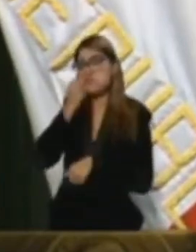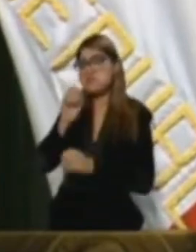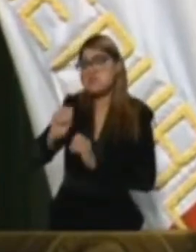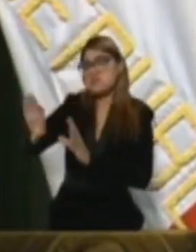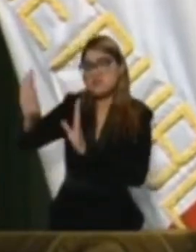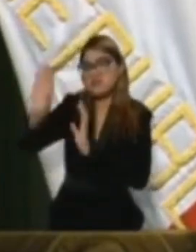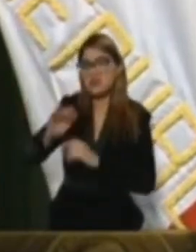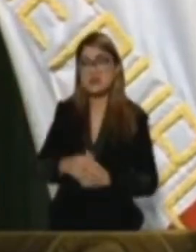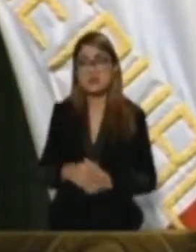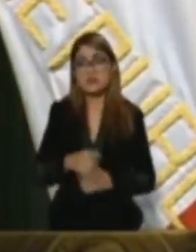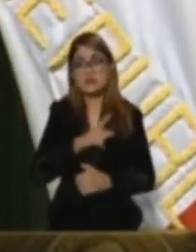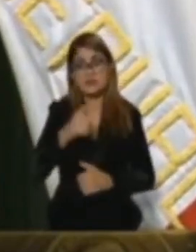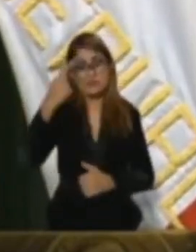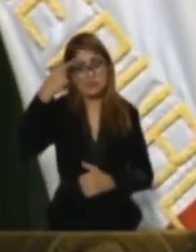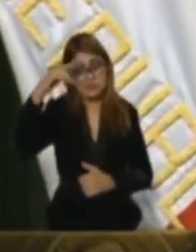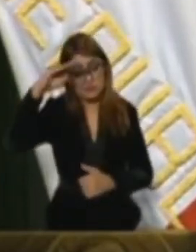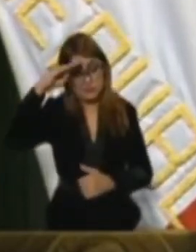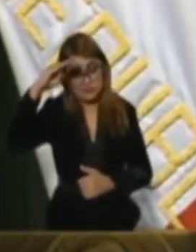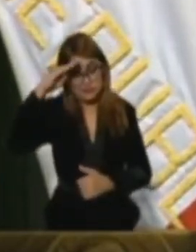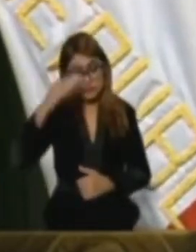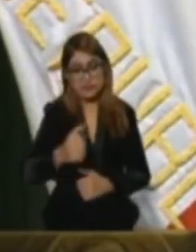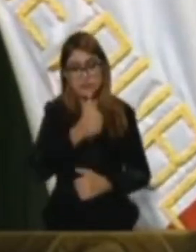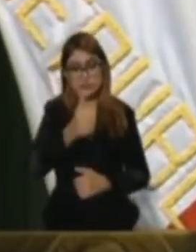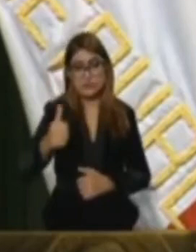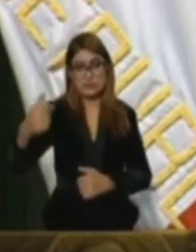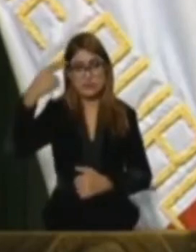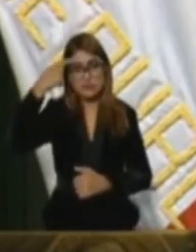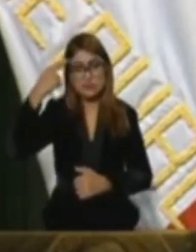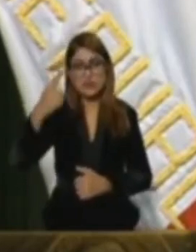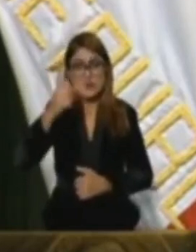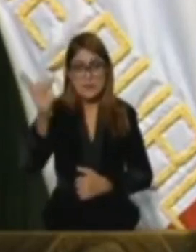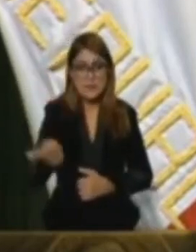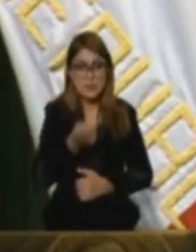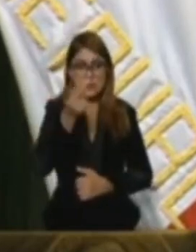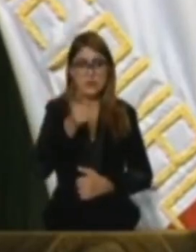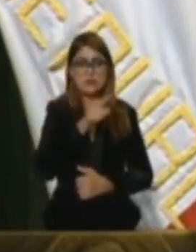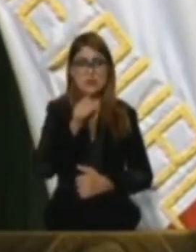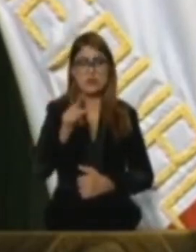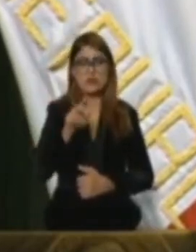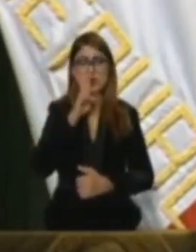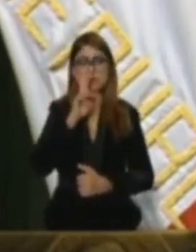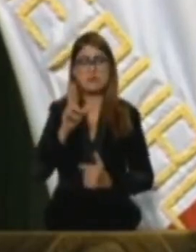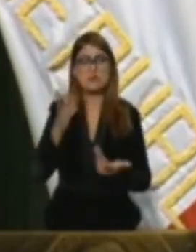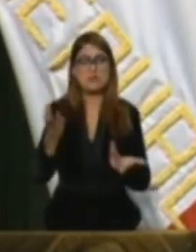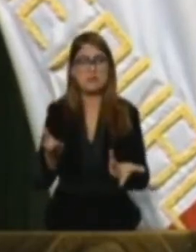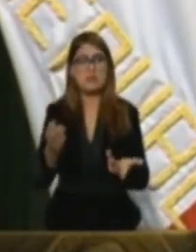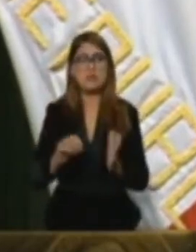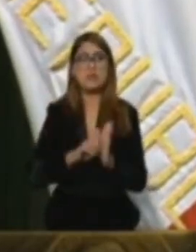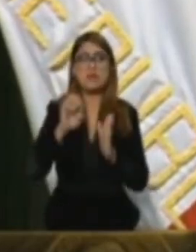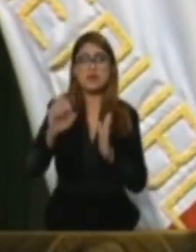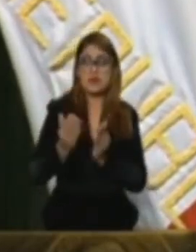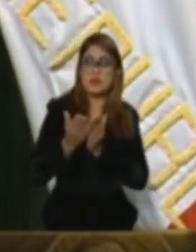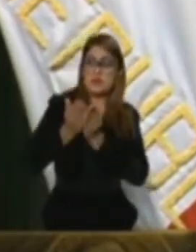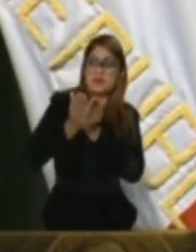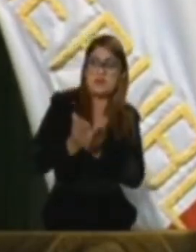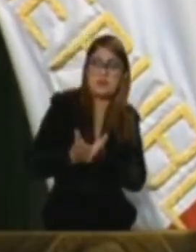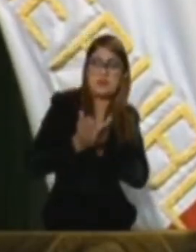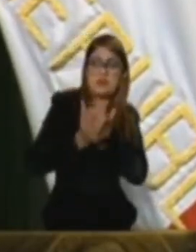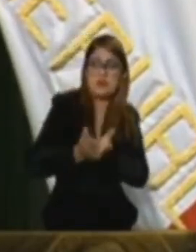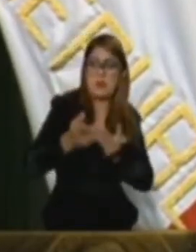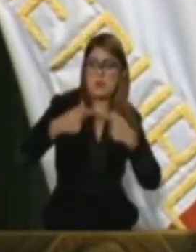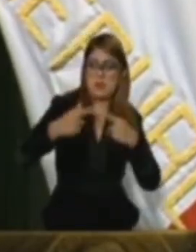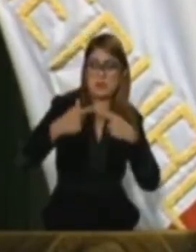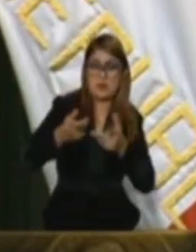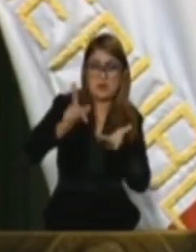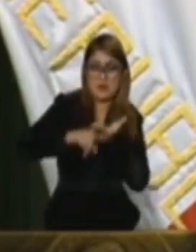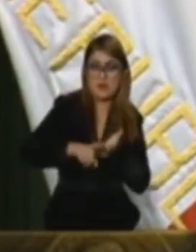Penetrad en vosotros mismos, señores, y resolved esta pregunta. ¿Qué diría de la tripulación de un gran navío que en la más